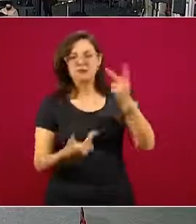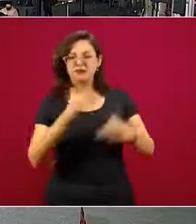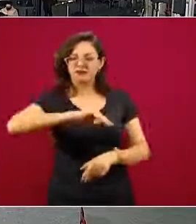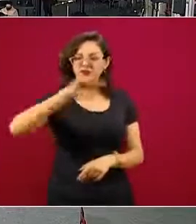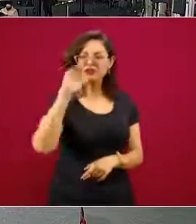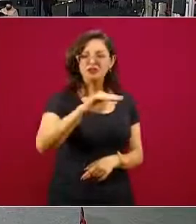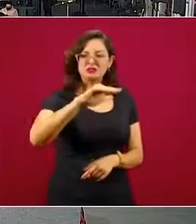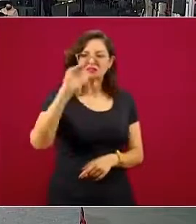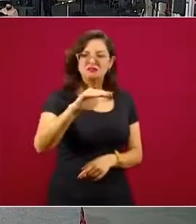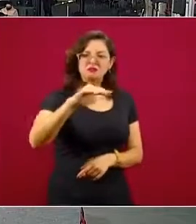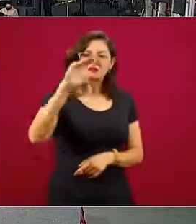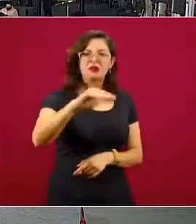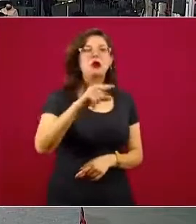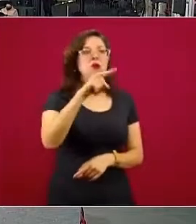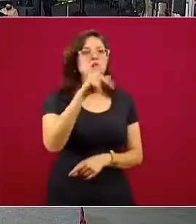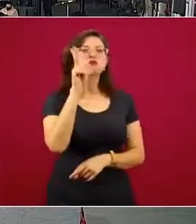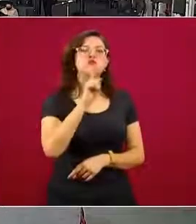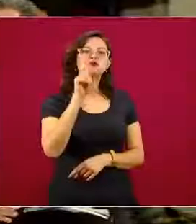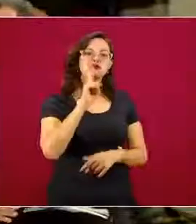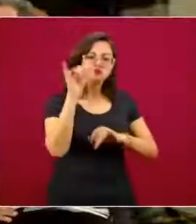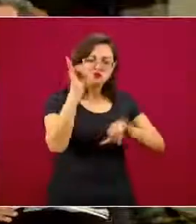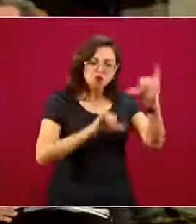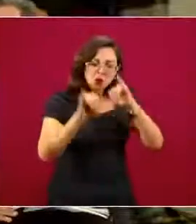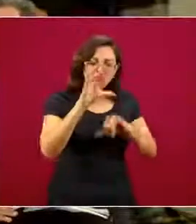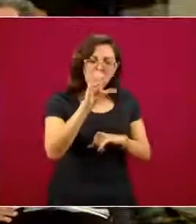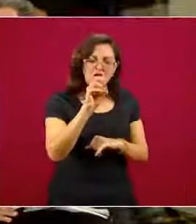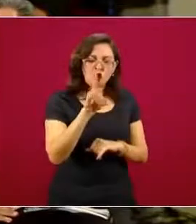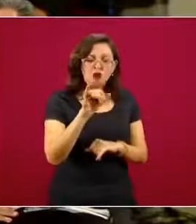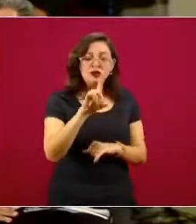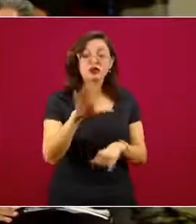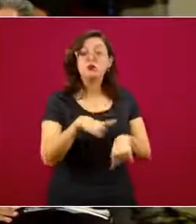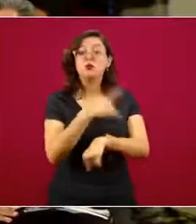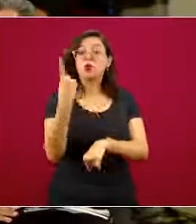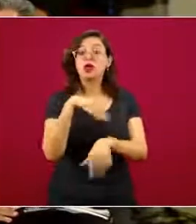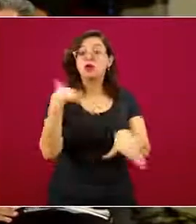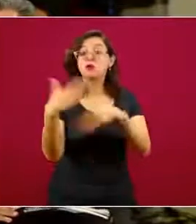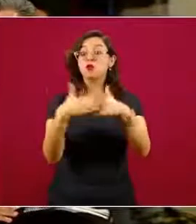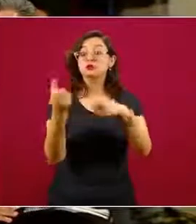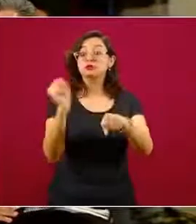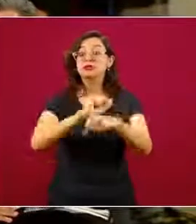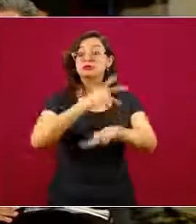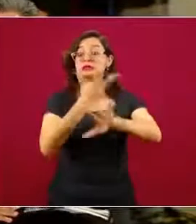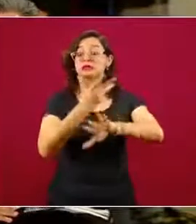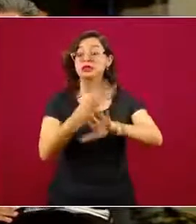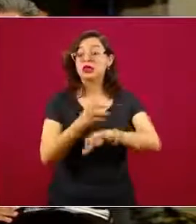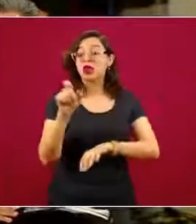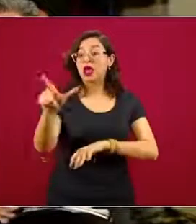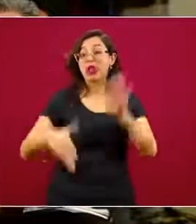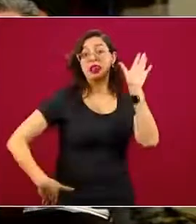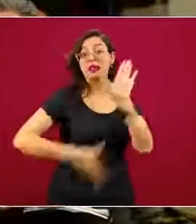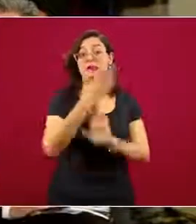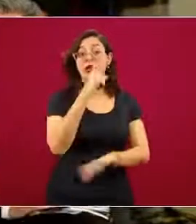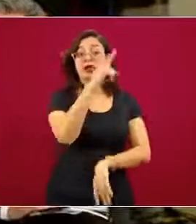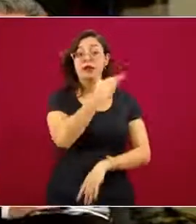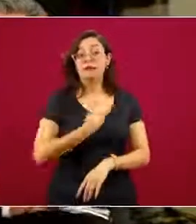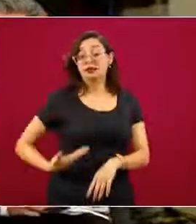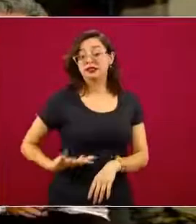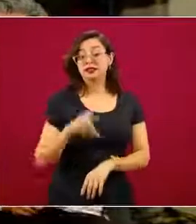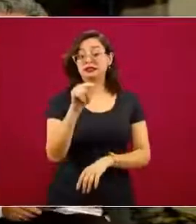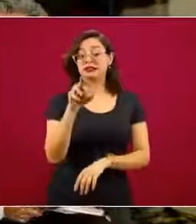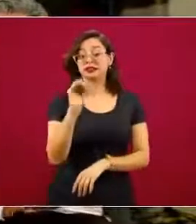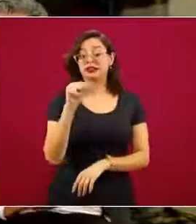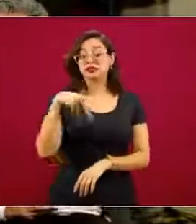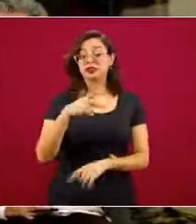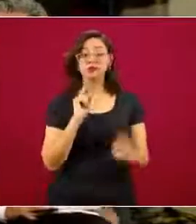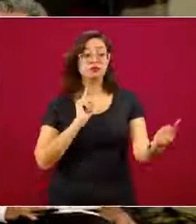COVID, siendo que todo parece indicar la próxima semana va a efectuar un viaje a Estados Unidos, se va a encontrar con el presidente Donald Trump, va a estar la comitiva,